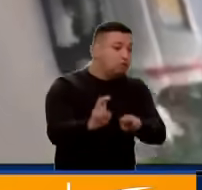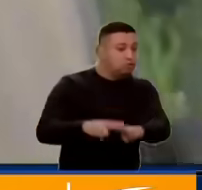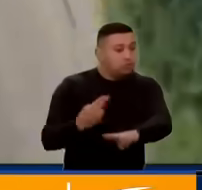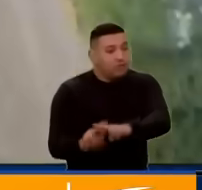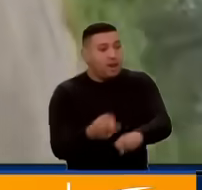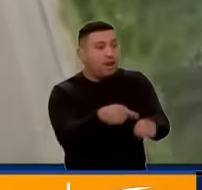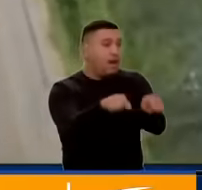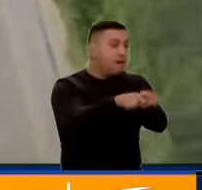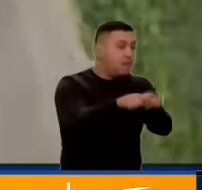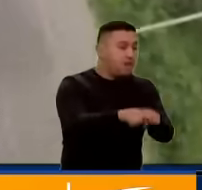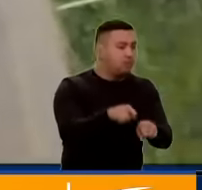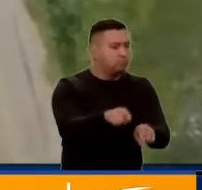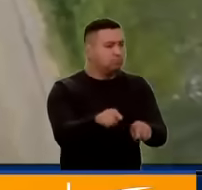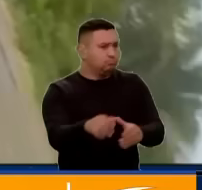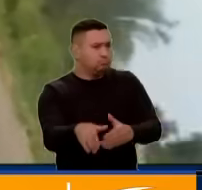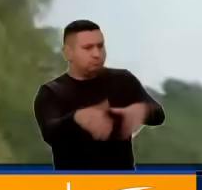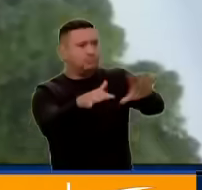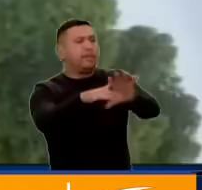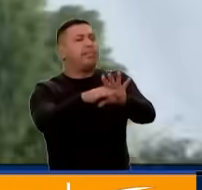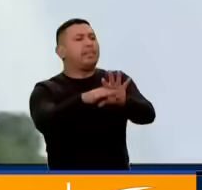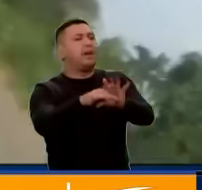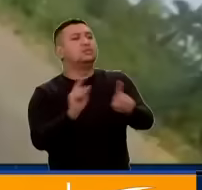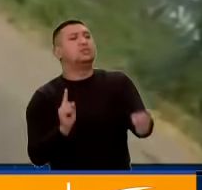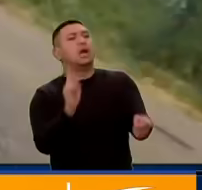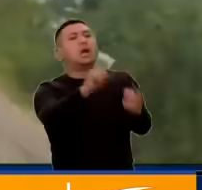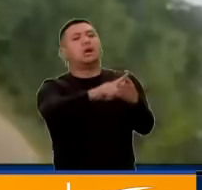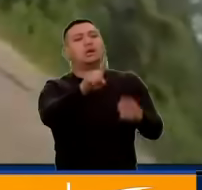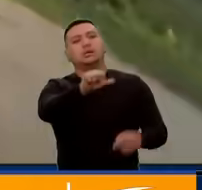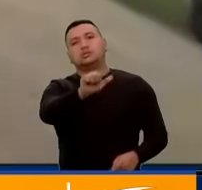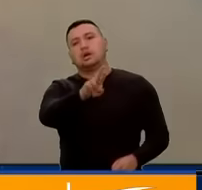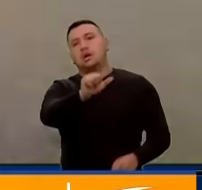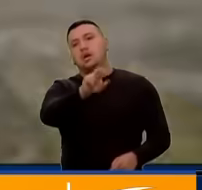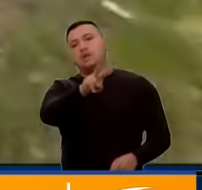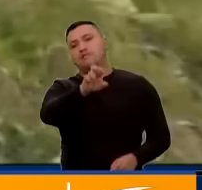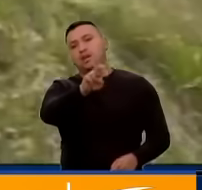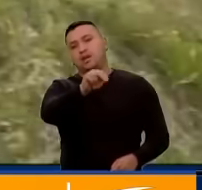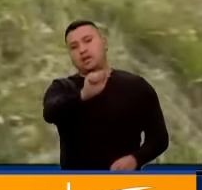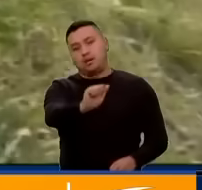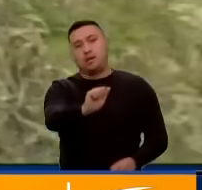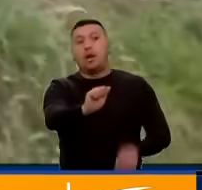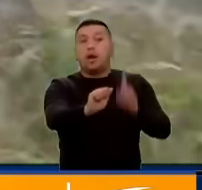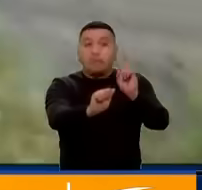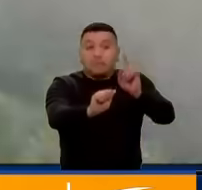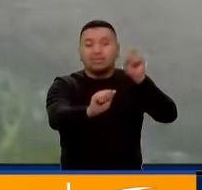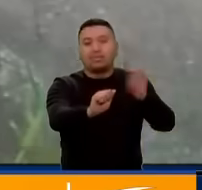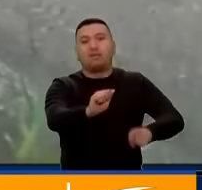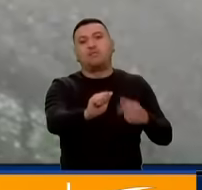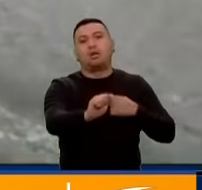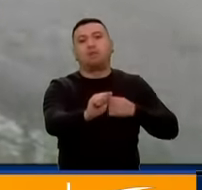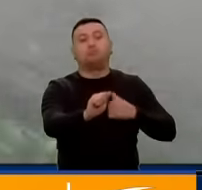tengo que acompañarlos. Mi temor pues siempre también fue ese, que pudiese